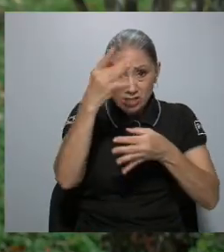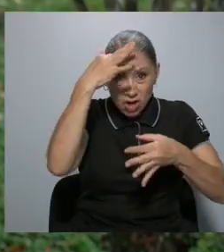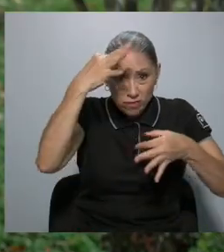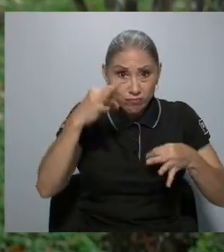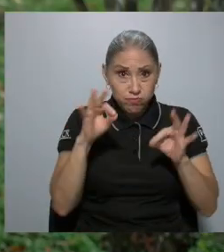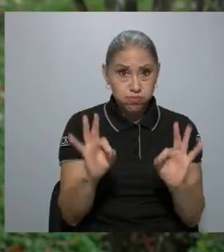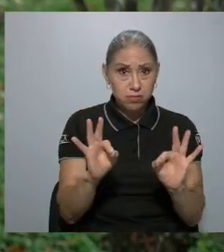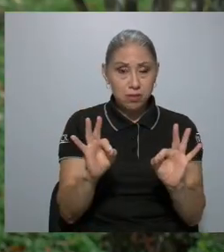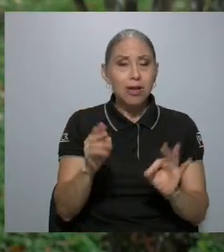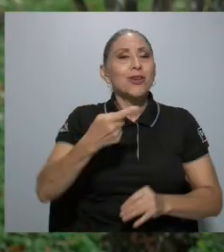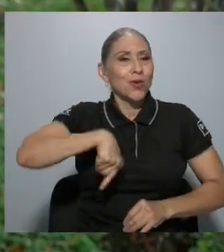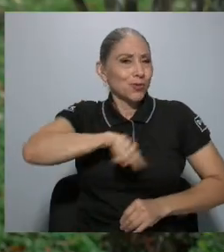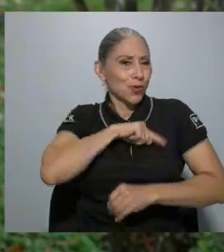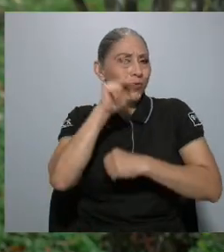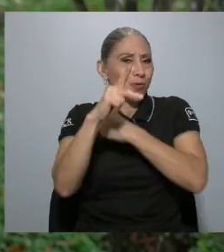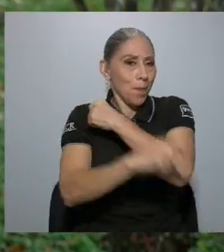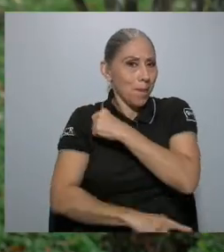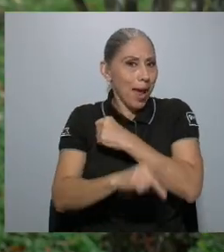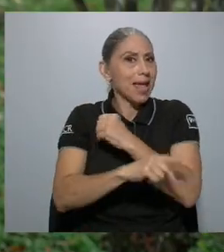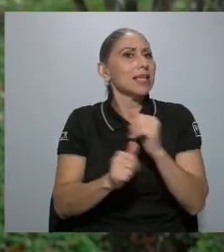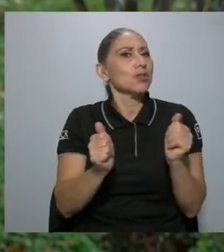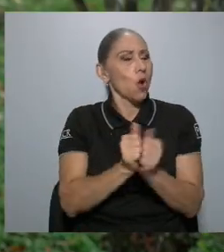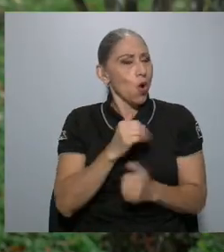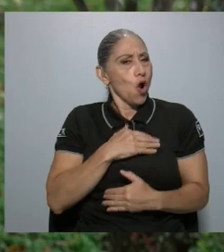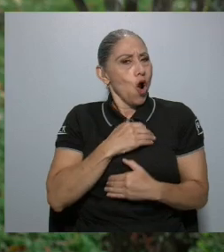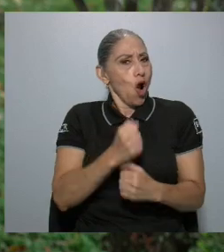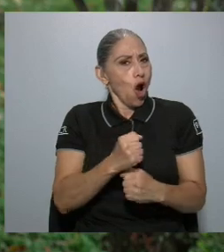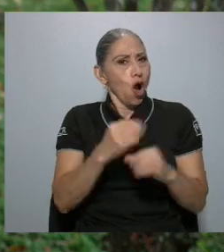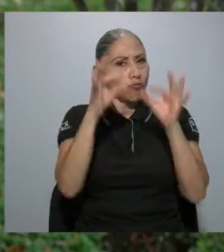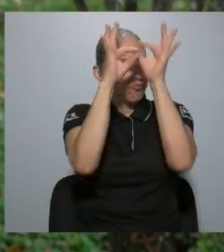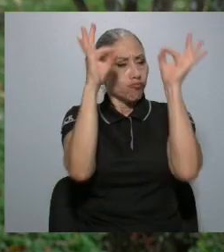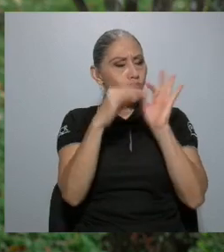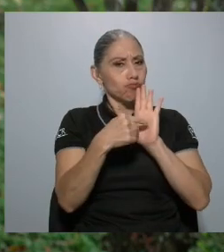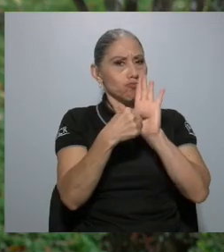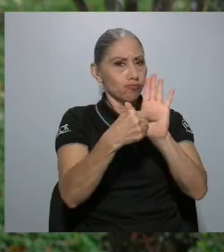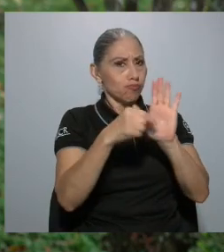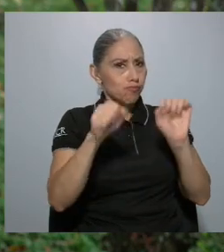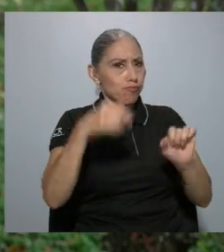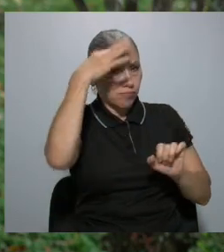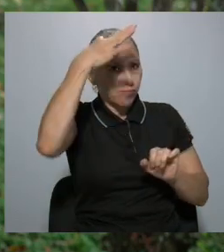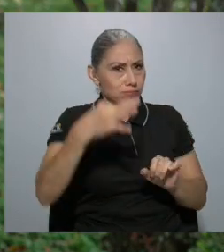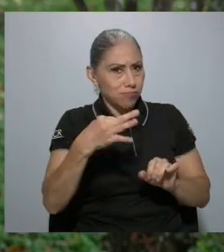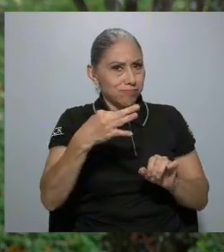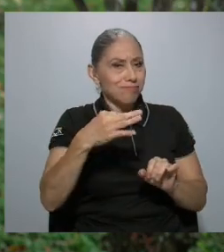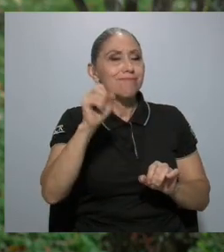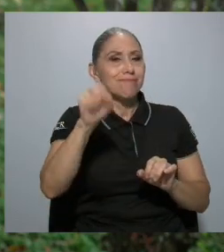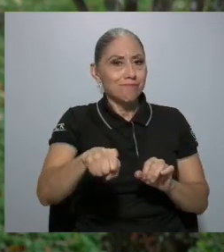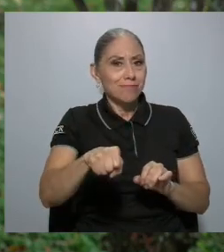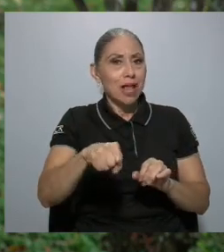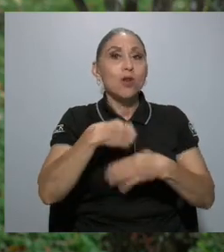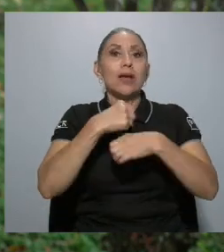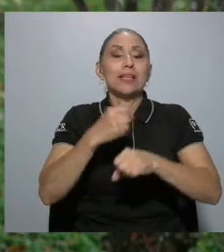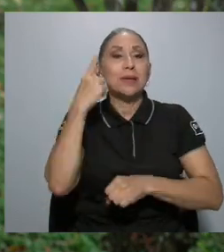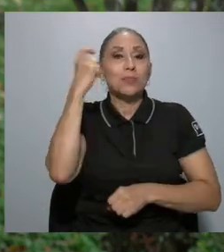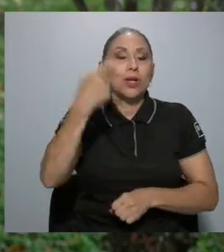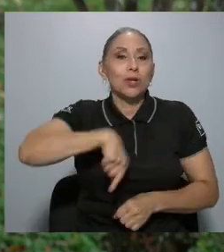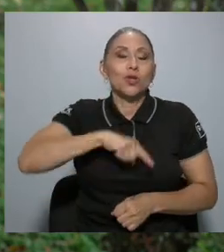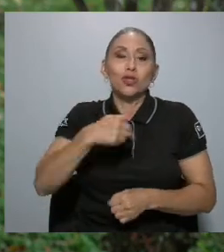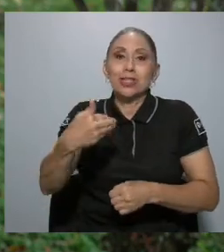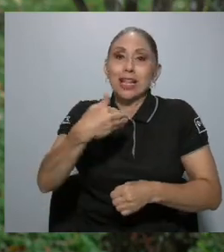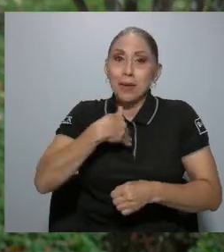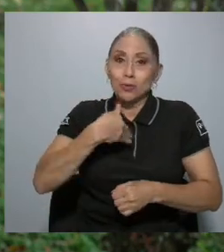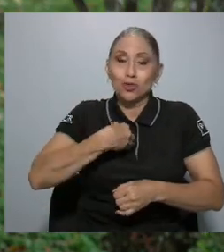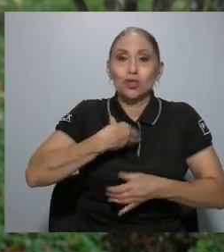creíbles. Somos un país con credibilidad y lo somos única y exclusivamente porque tenemos datos creíbles